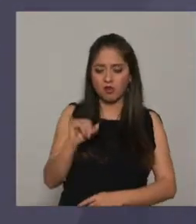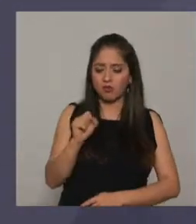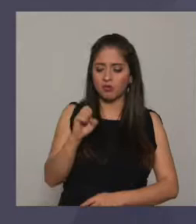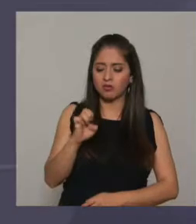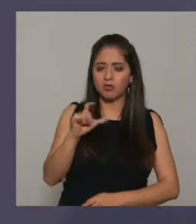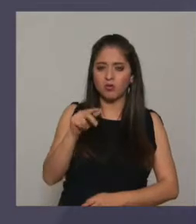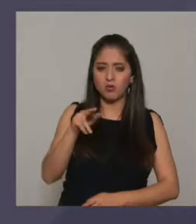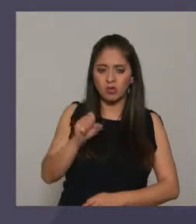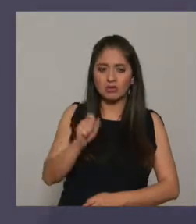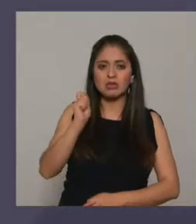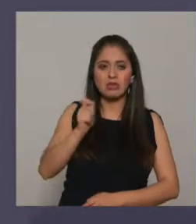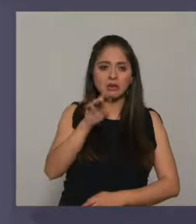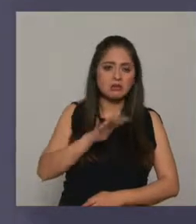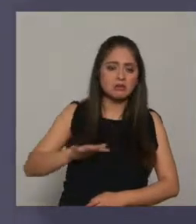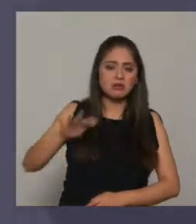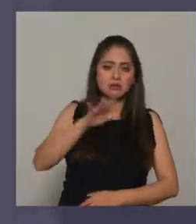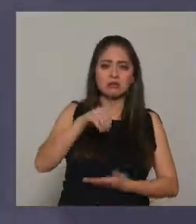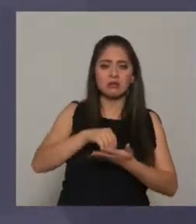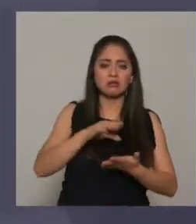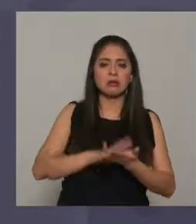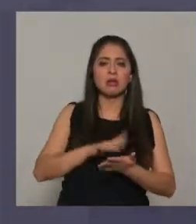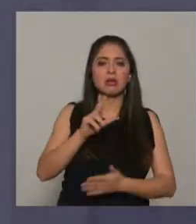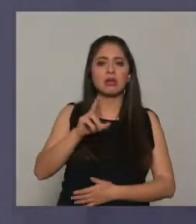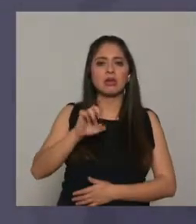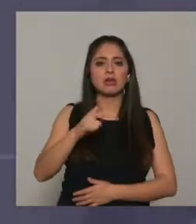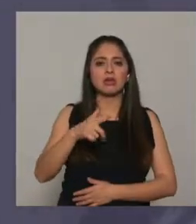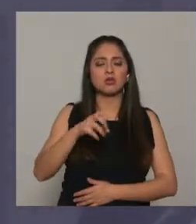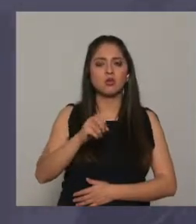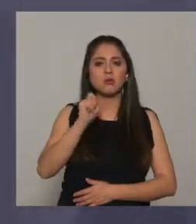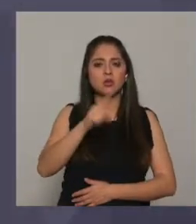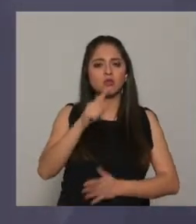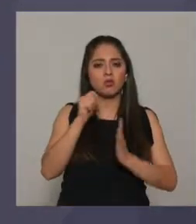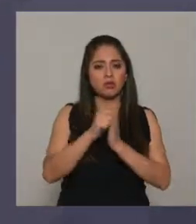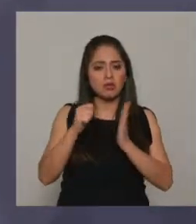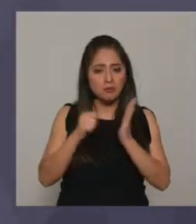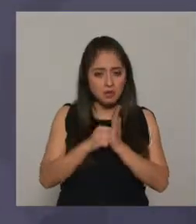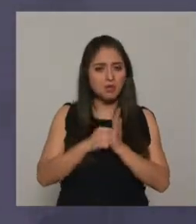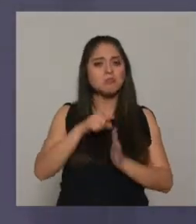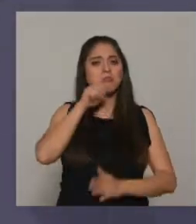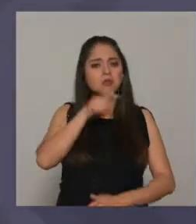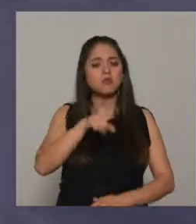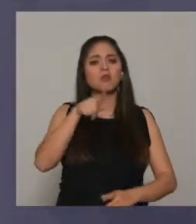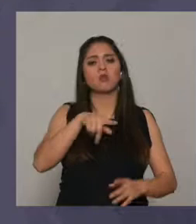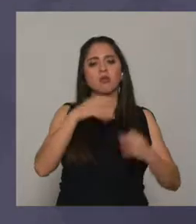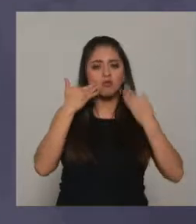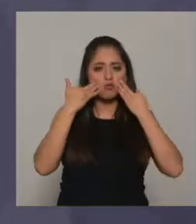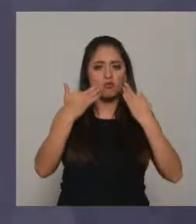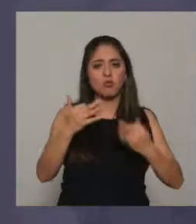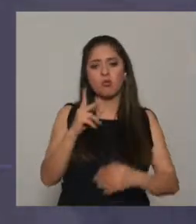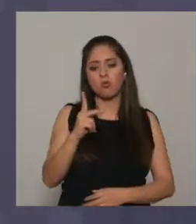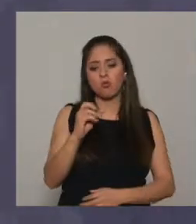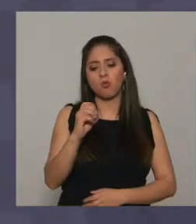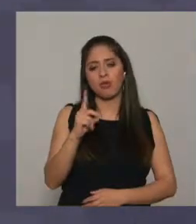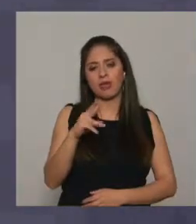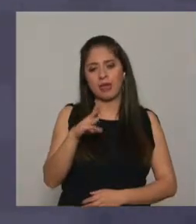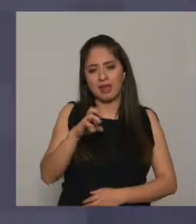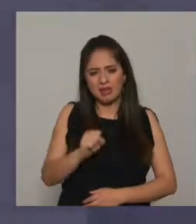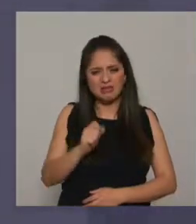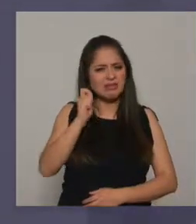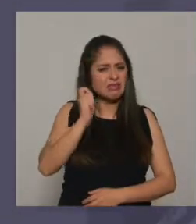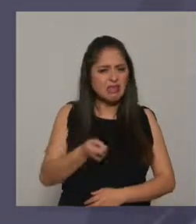Sistema Nacional del Registro de Testamentos. Hay un sistema también nacional de registro de poderes, en el